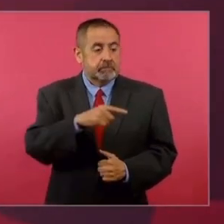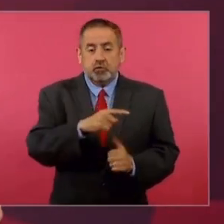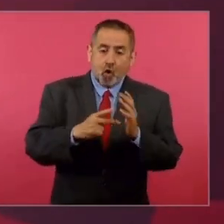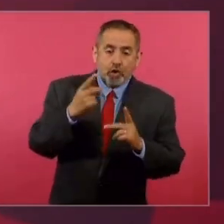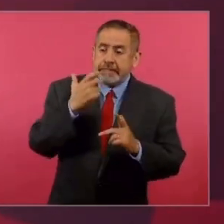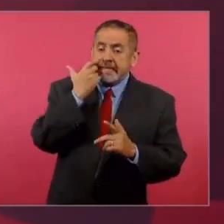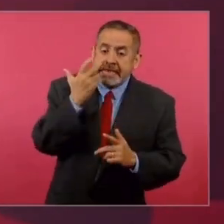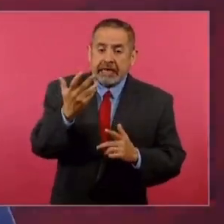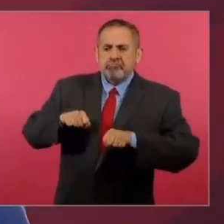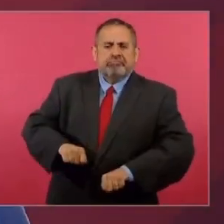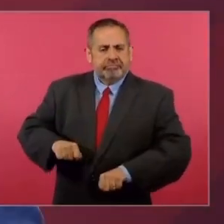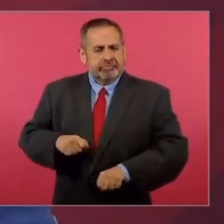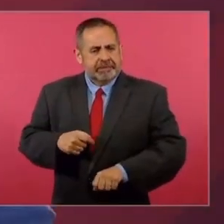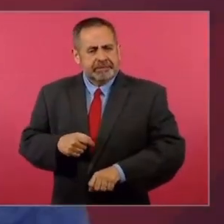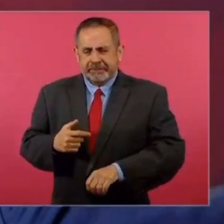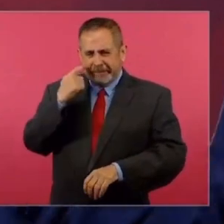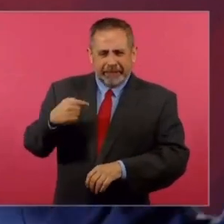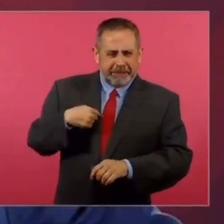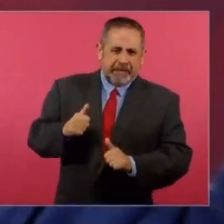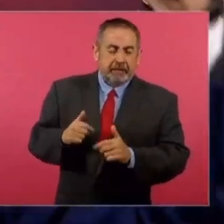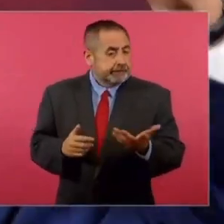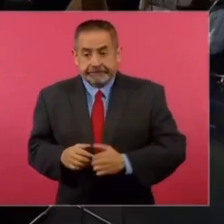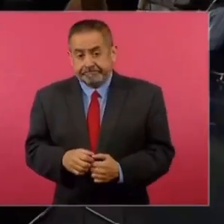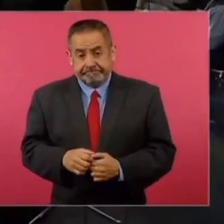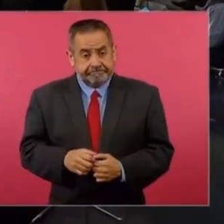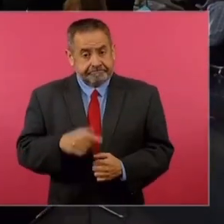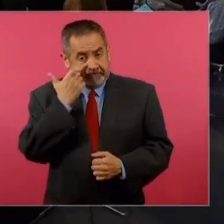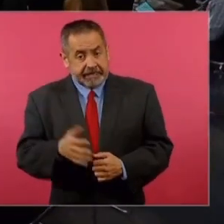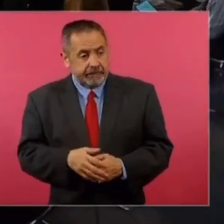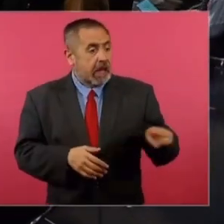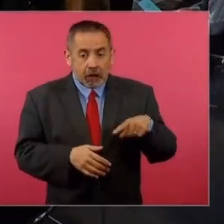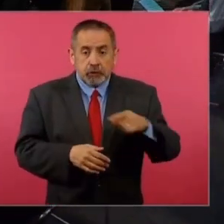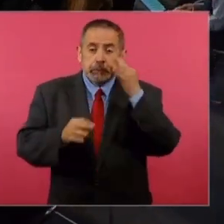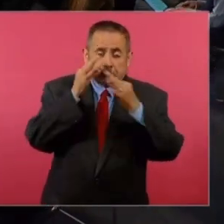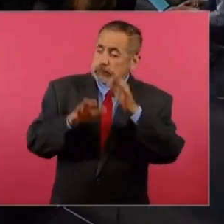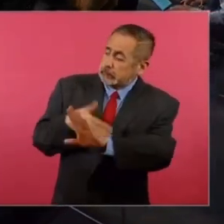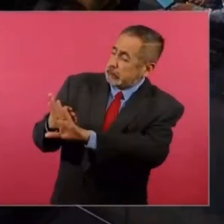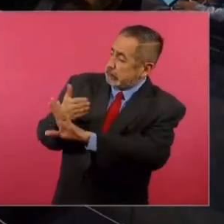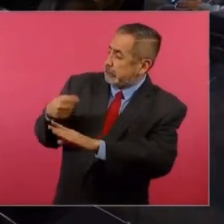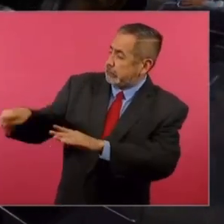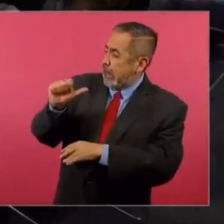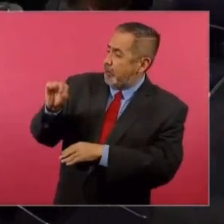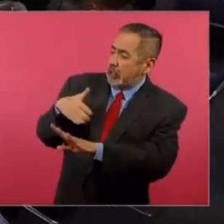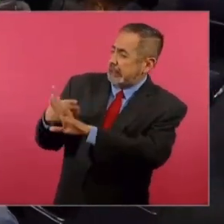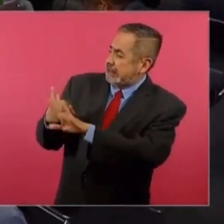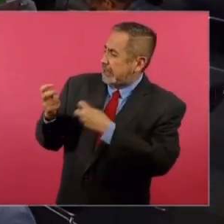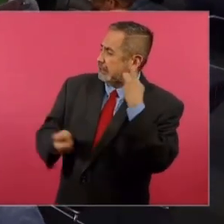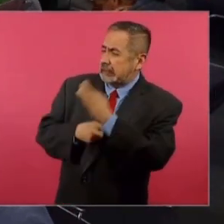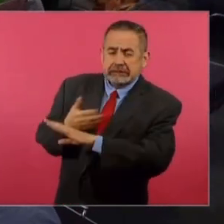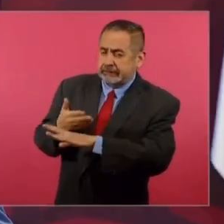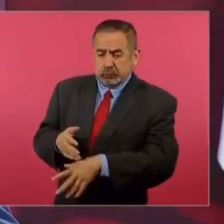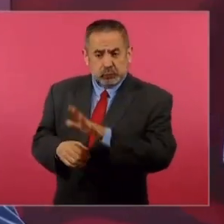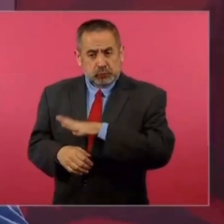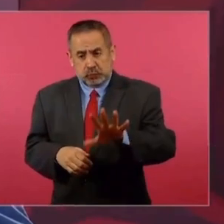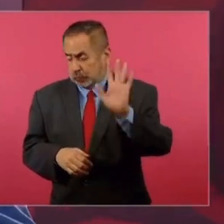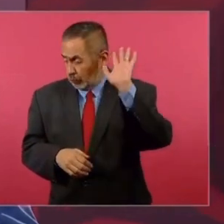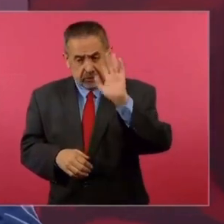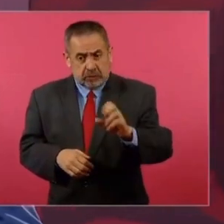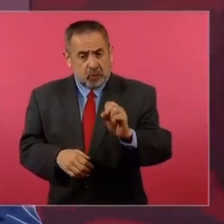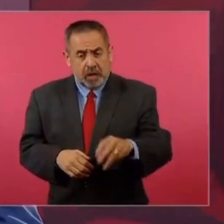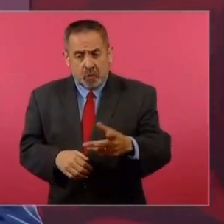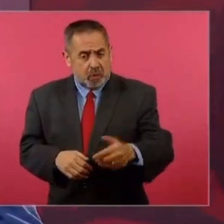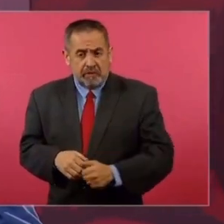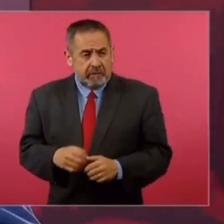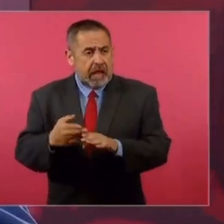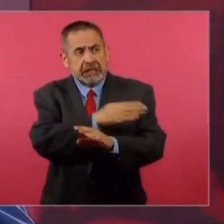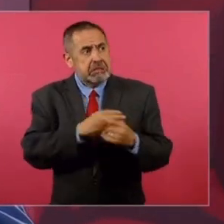regresar por sus fueros. Y han echado a andar toda una campaña en contra de nosotros, decía yo, única,